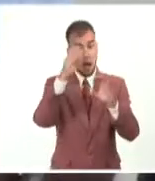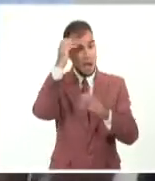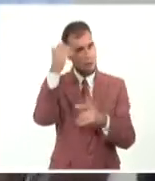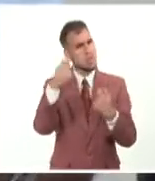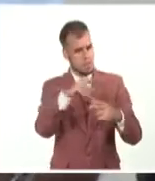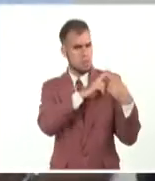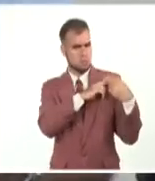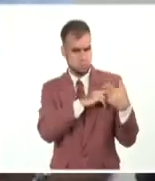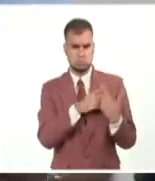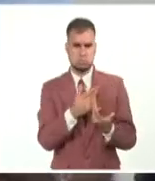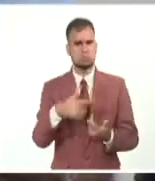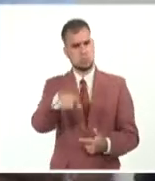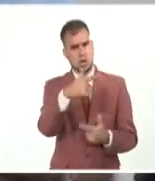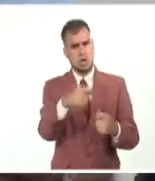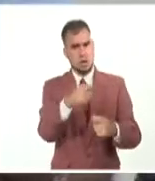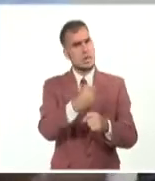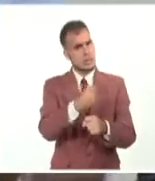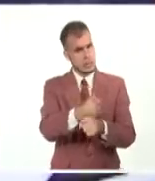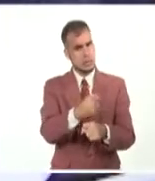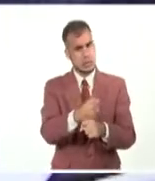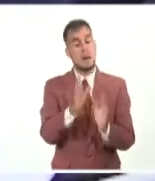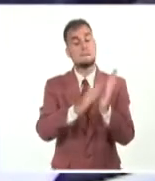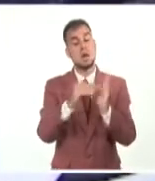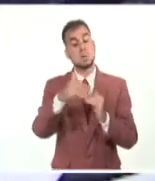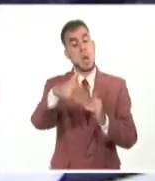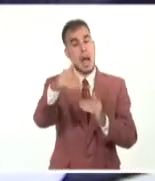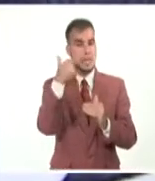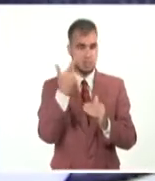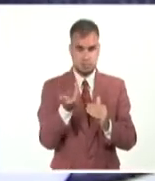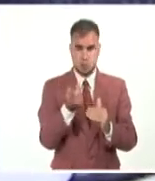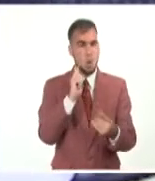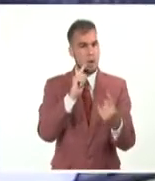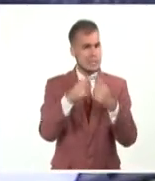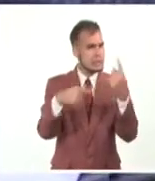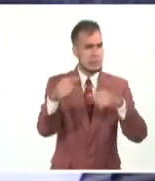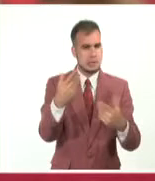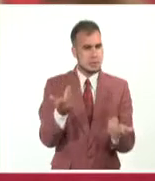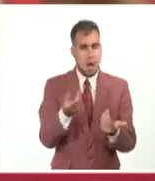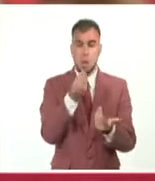y compromiso en los meses por delante, con el objetivo de erradicar de